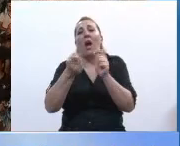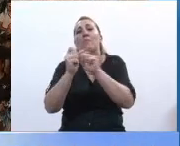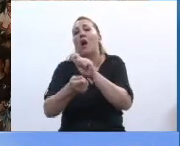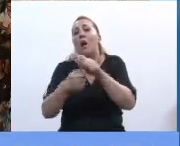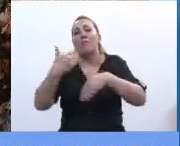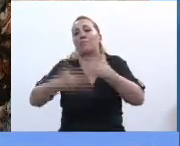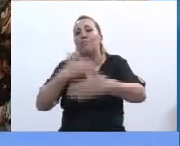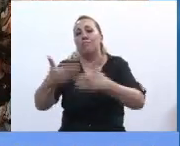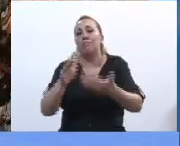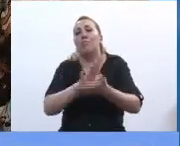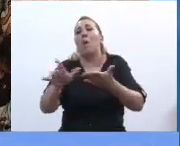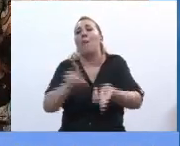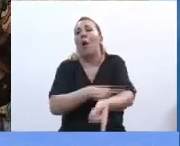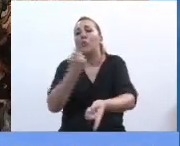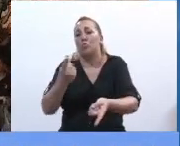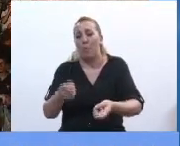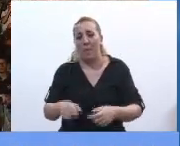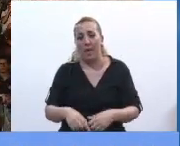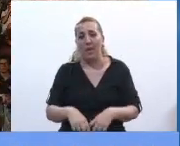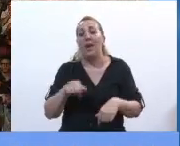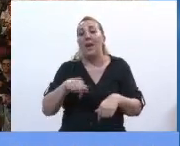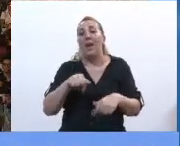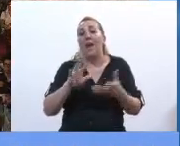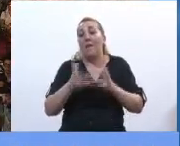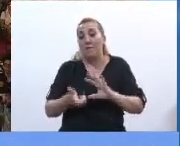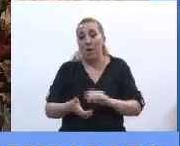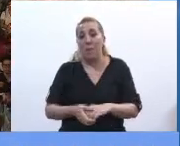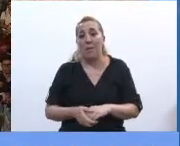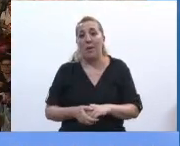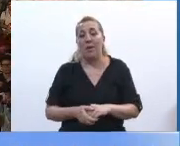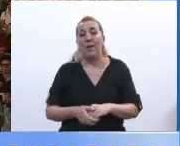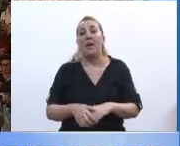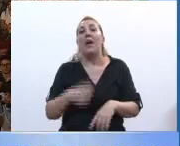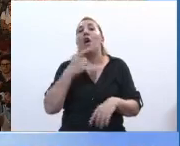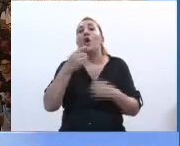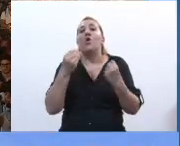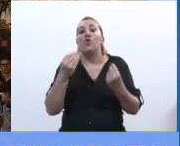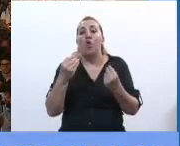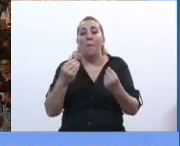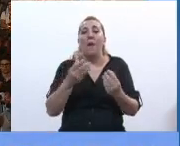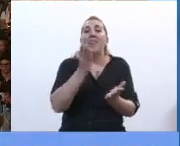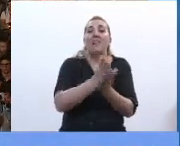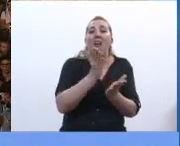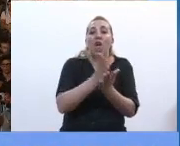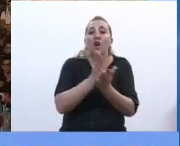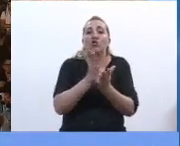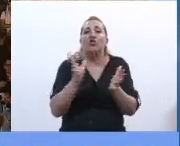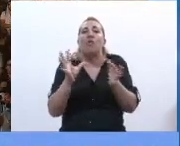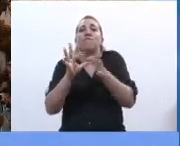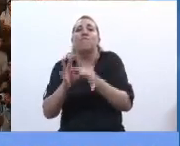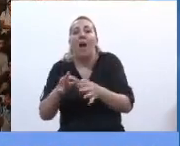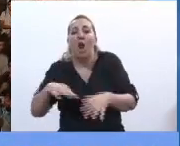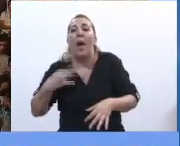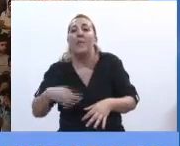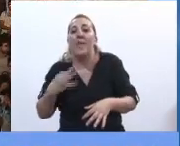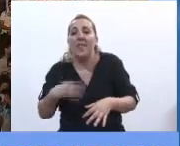las costumbres y en este sentido termino la relación del derecho en particular con la vida y su valoración